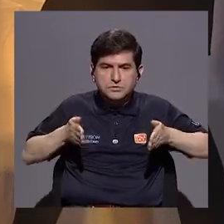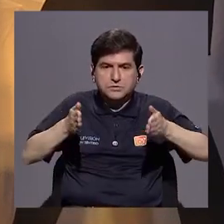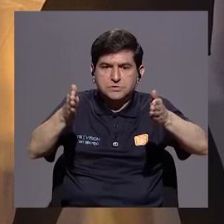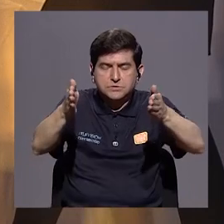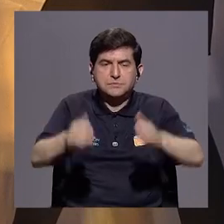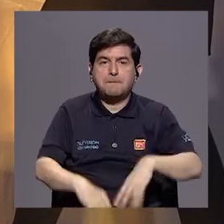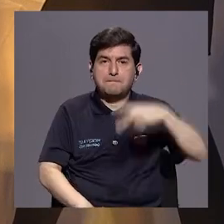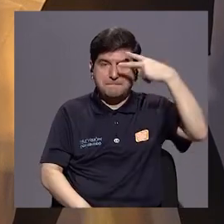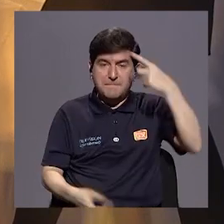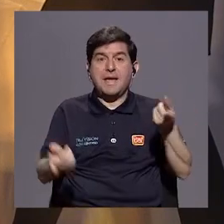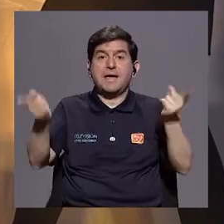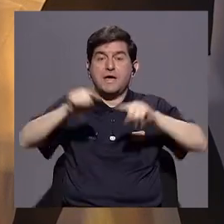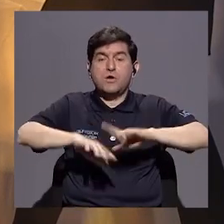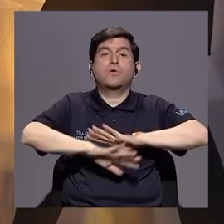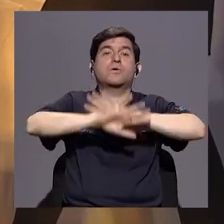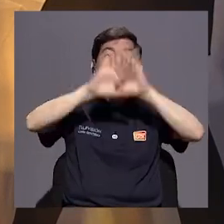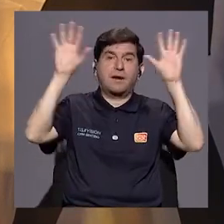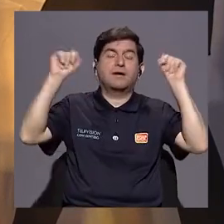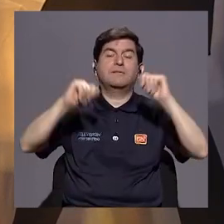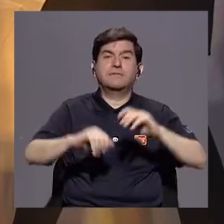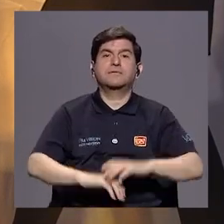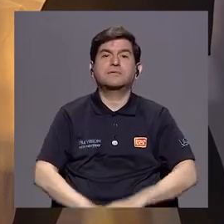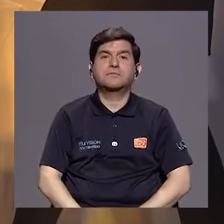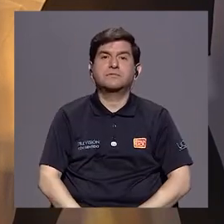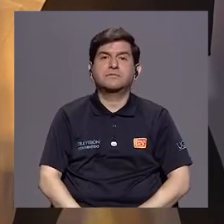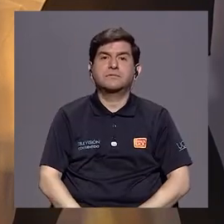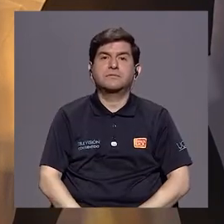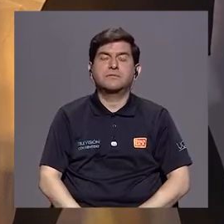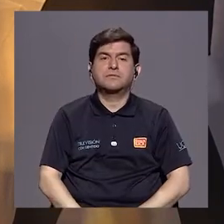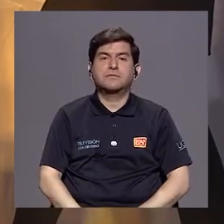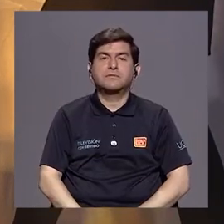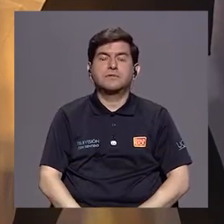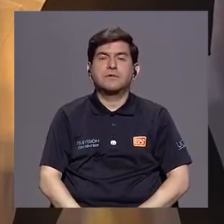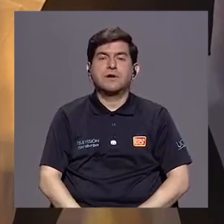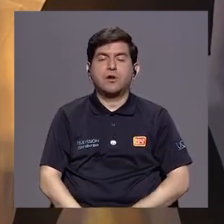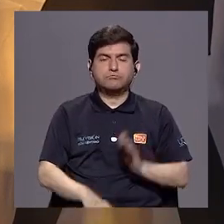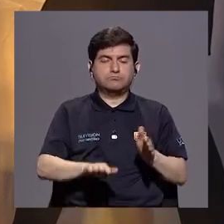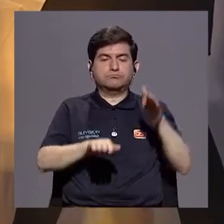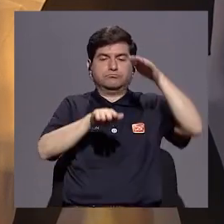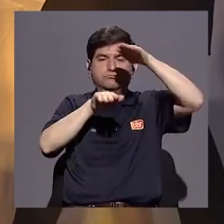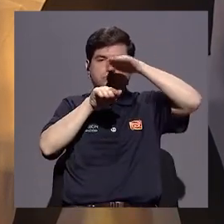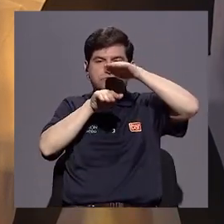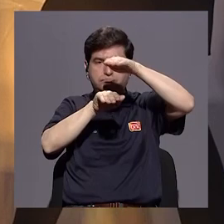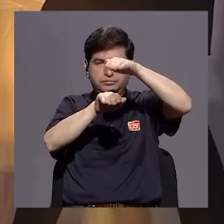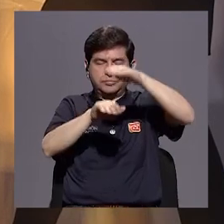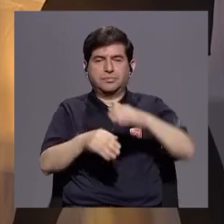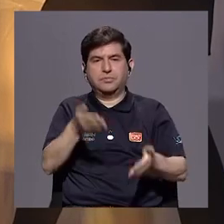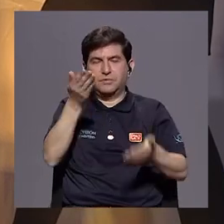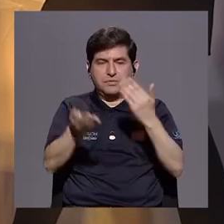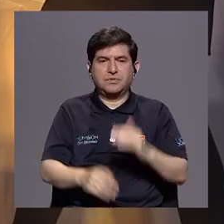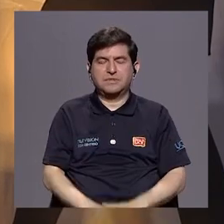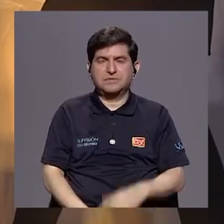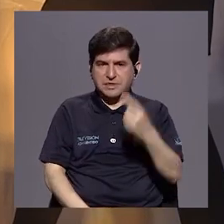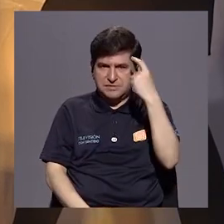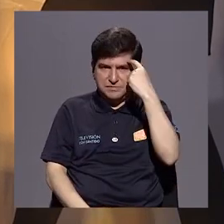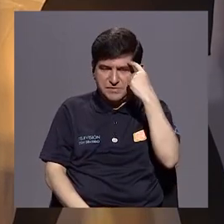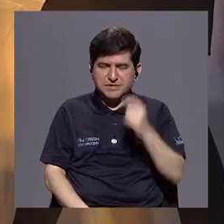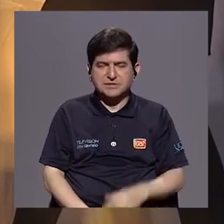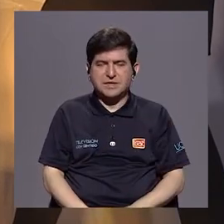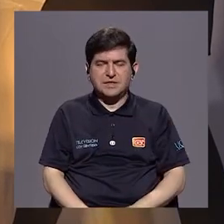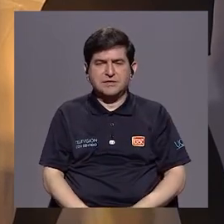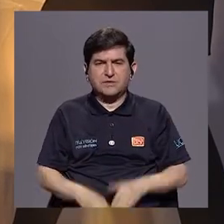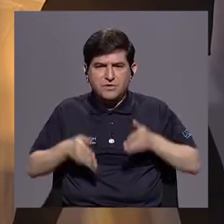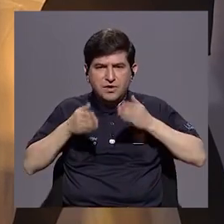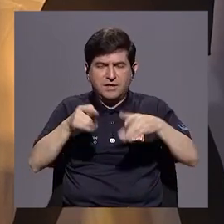méxico es un caso claro también poner un segundo piso de una de una rotonda digamos a la ciudad